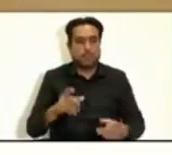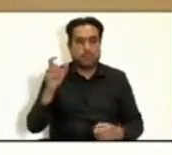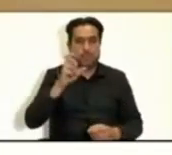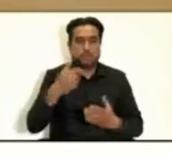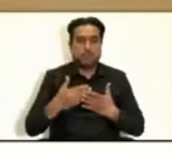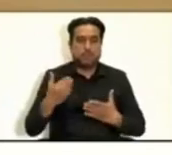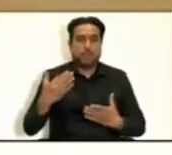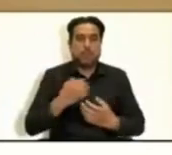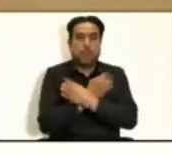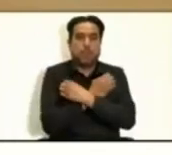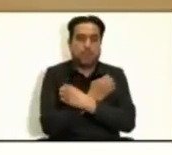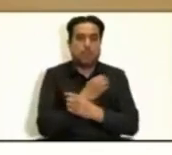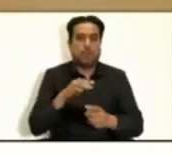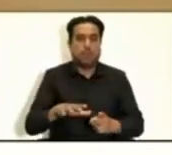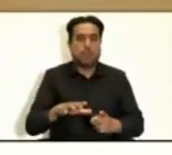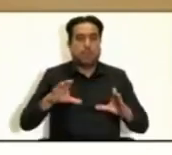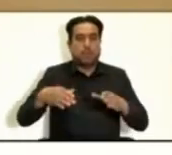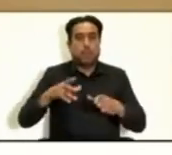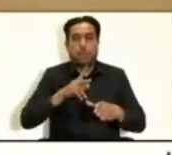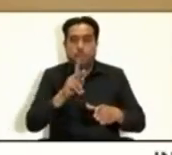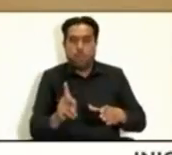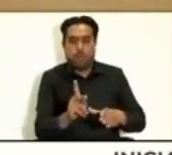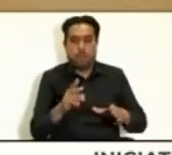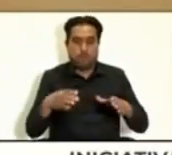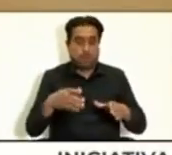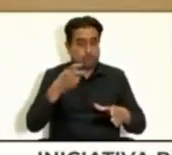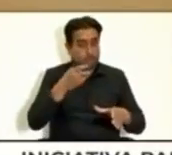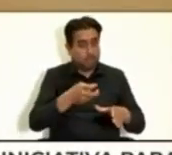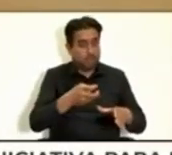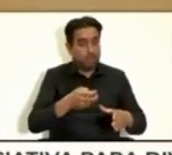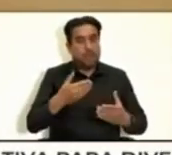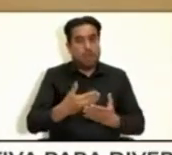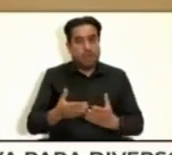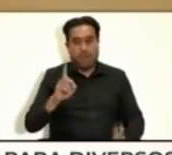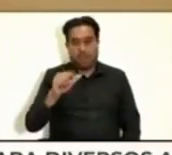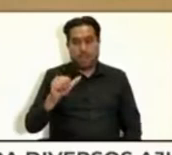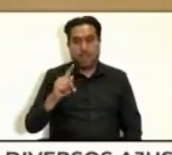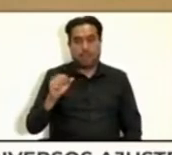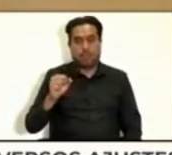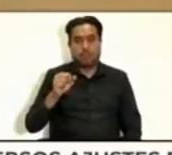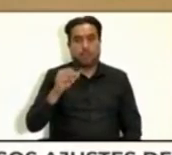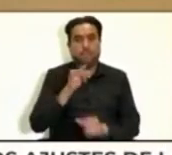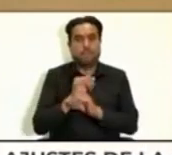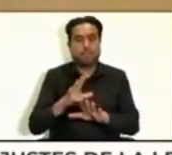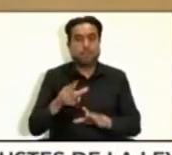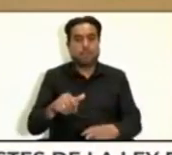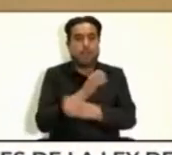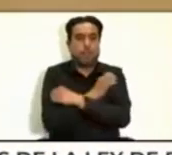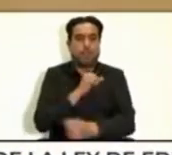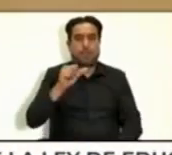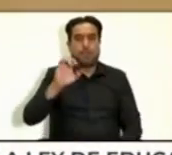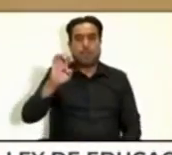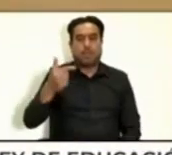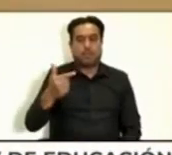educativos del sector público de acuerdo con los datos del sistema integral de la información educativa de la sep